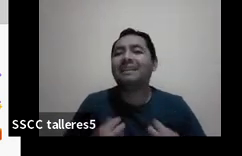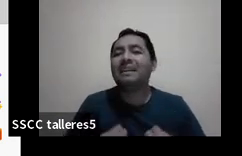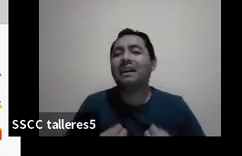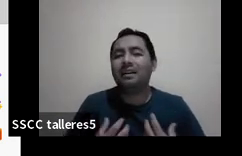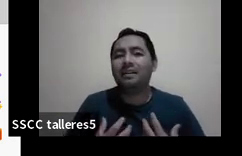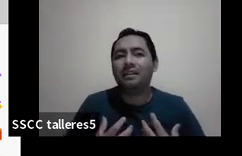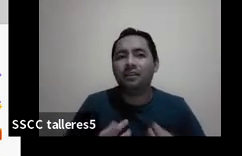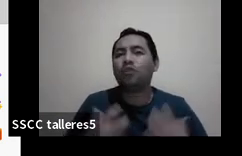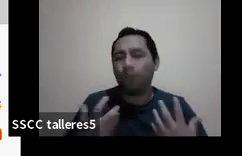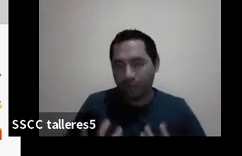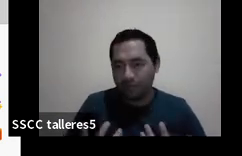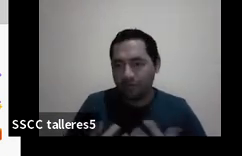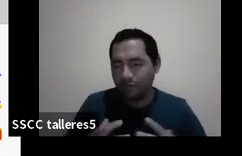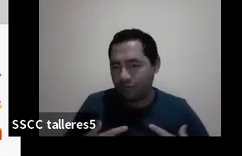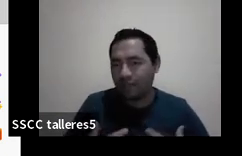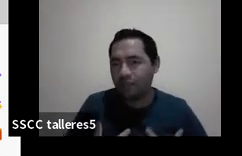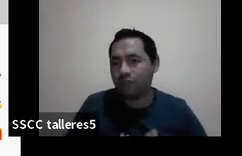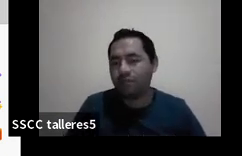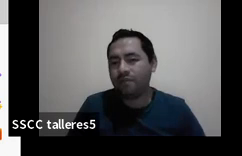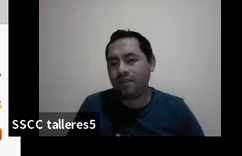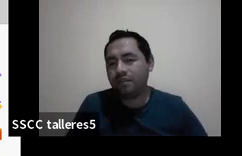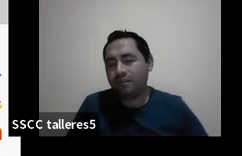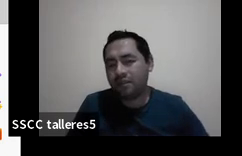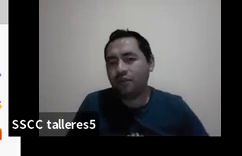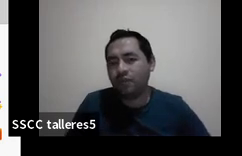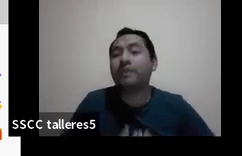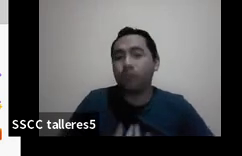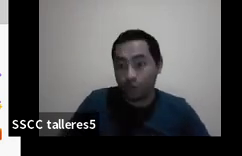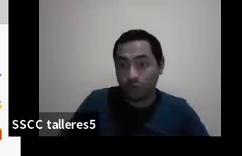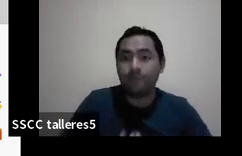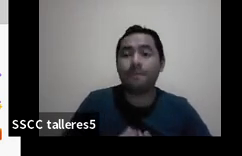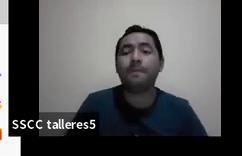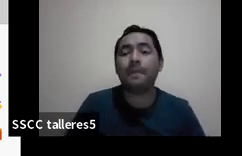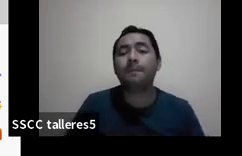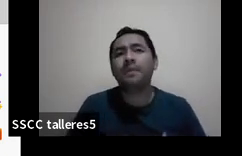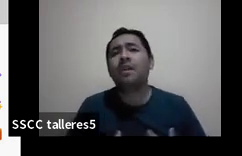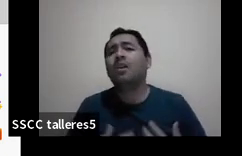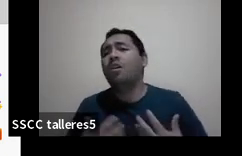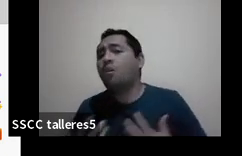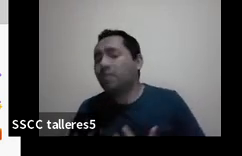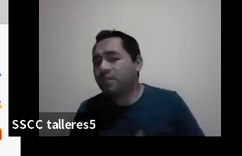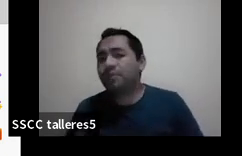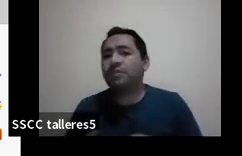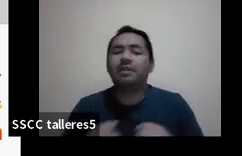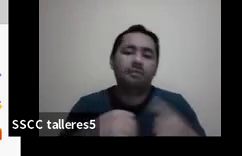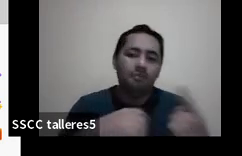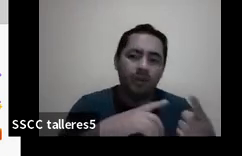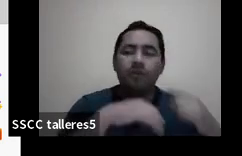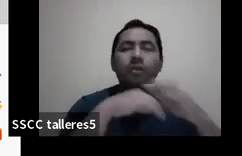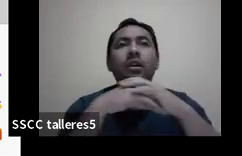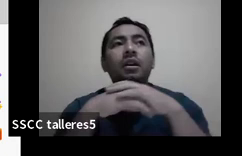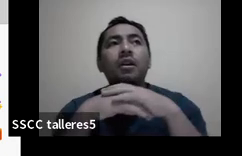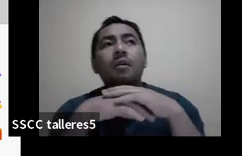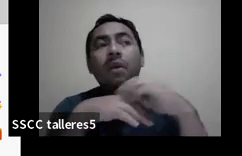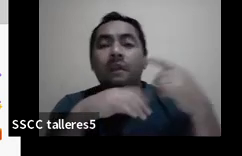una genética sorda, ¿no? O sea, el niño se concibe sordo, ¿ya? ¿Cómo es eso posible?